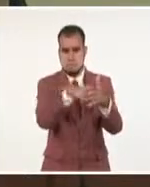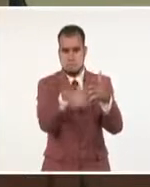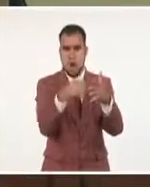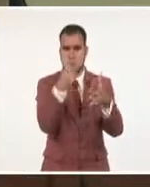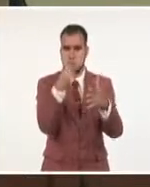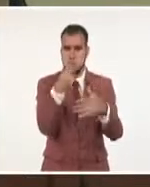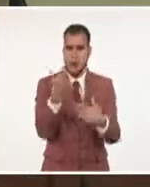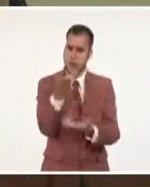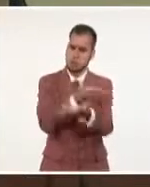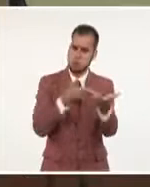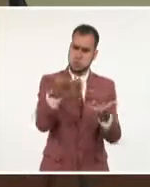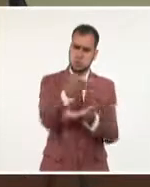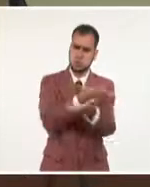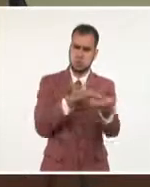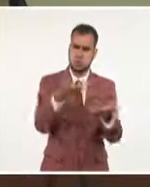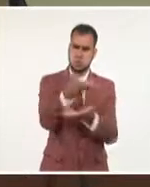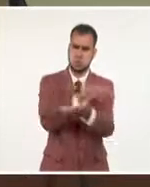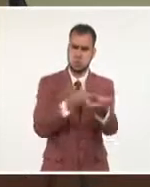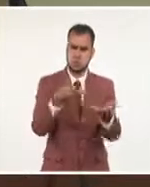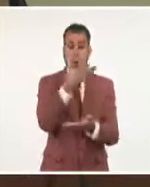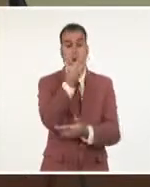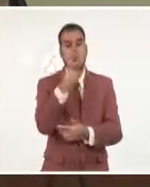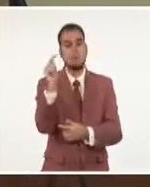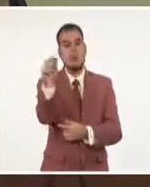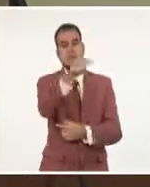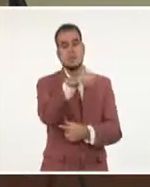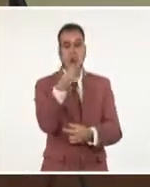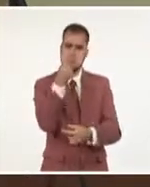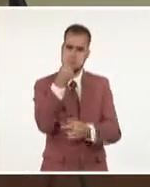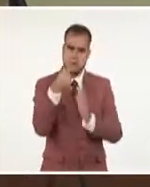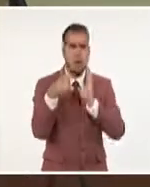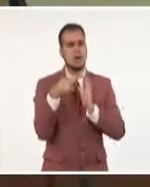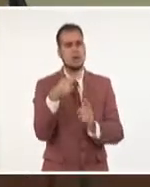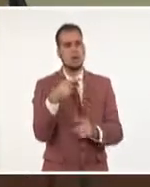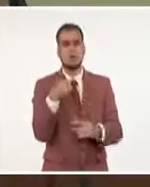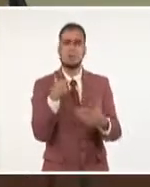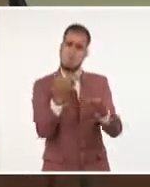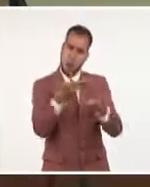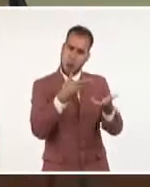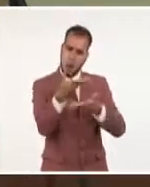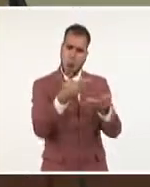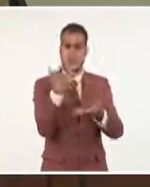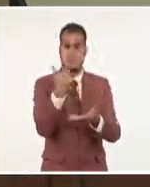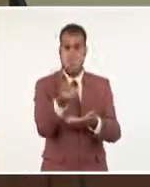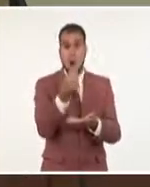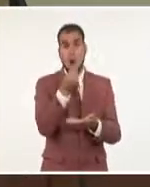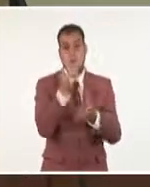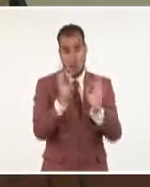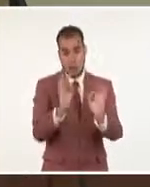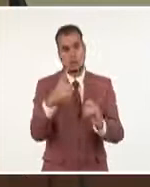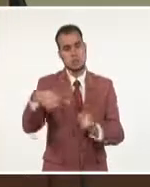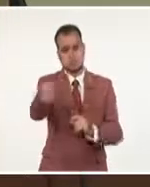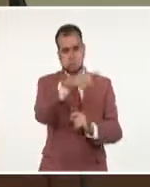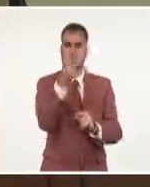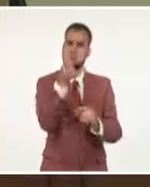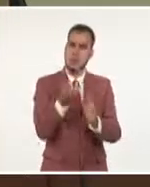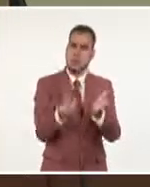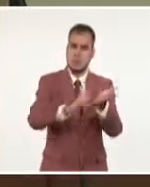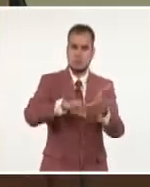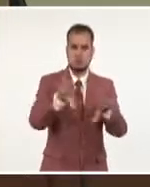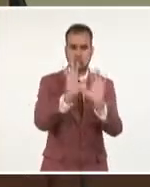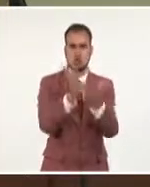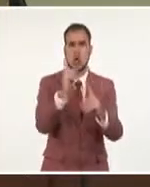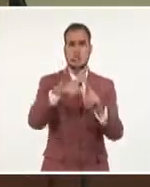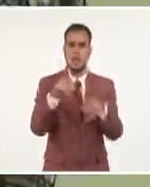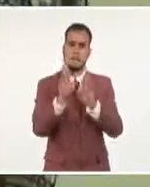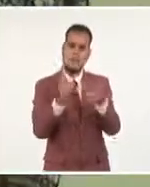el diálogo, para el intercambio, para escuchar a los jóvenes y al mismo tiempo convocarlos, movilizarlos a que participen en todas las tareas como